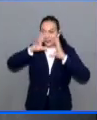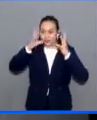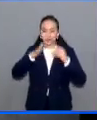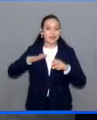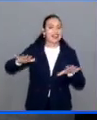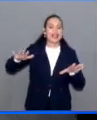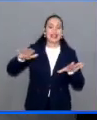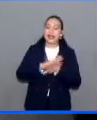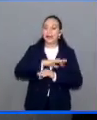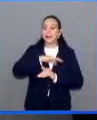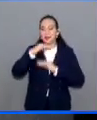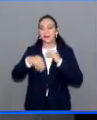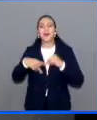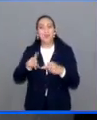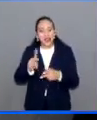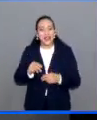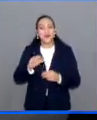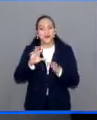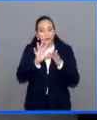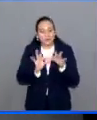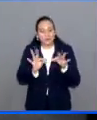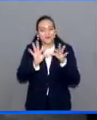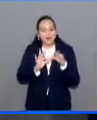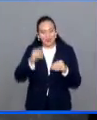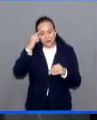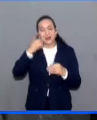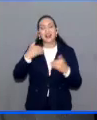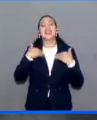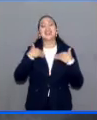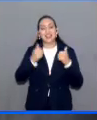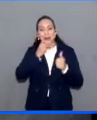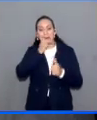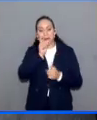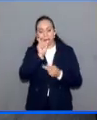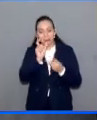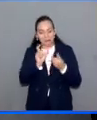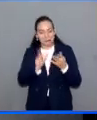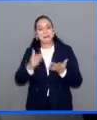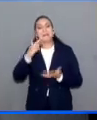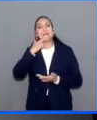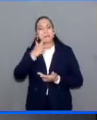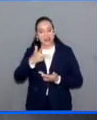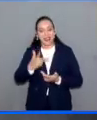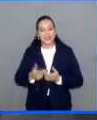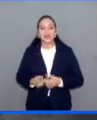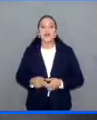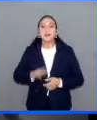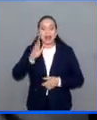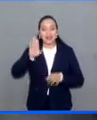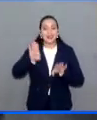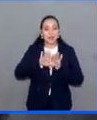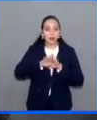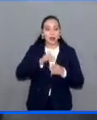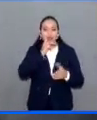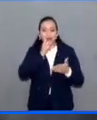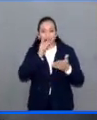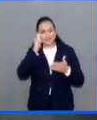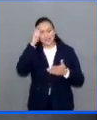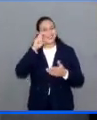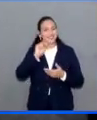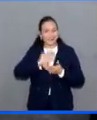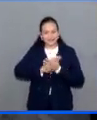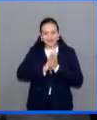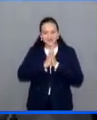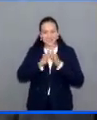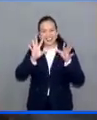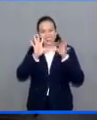estar dentro de un lenguaje encriptado, hacerlo factible de entendimiento